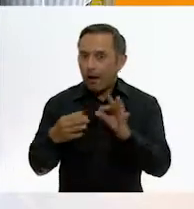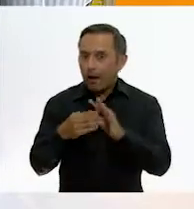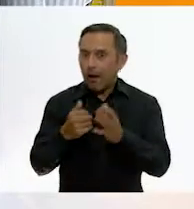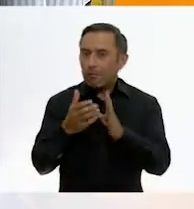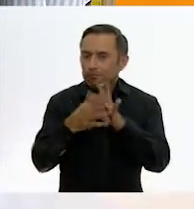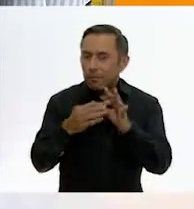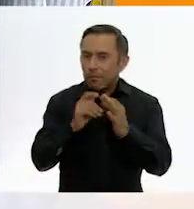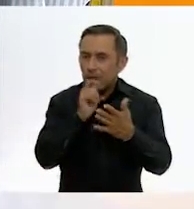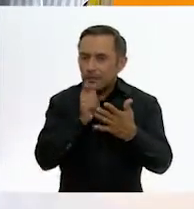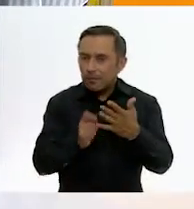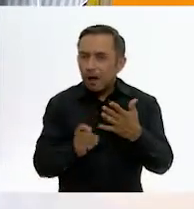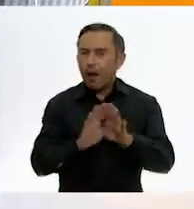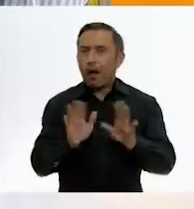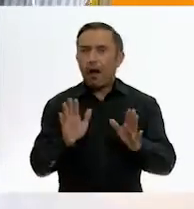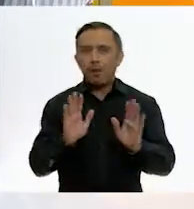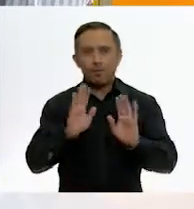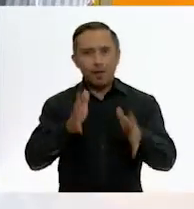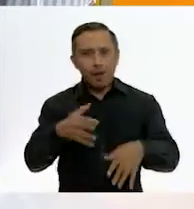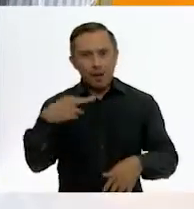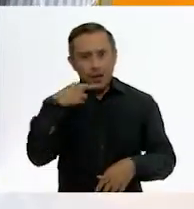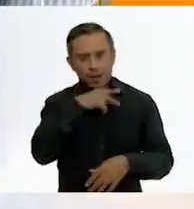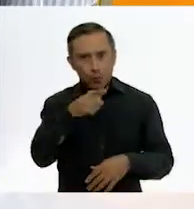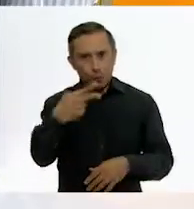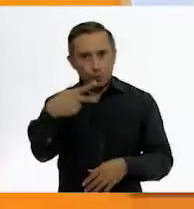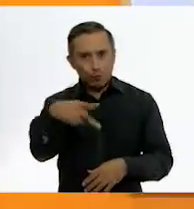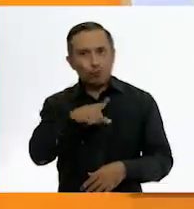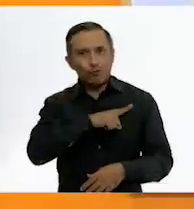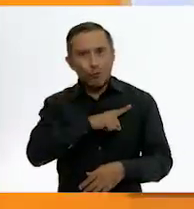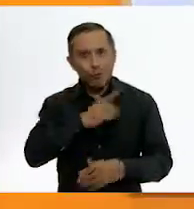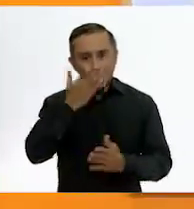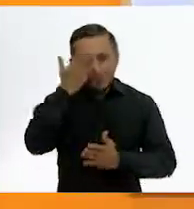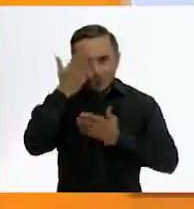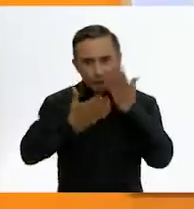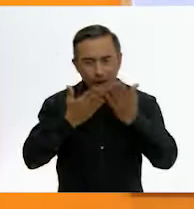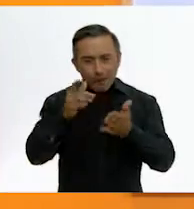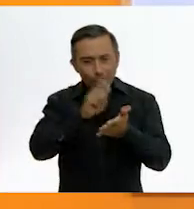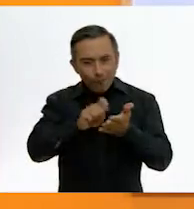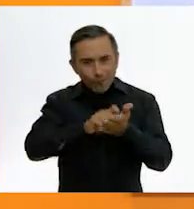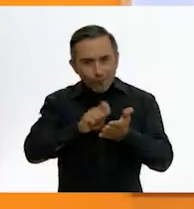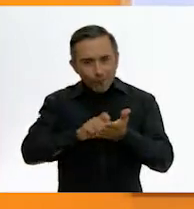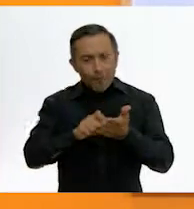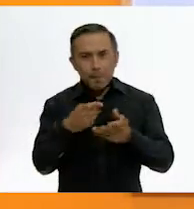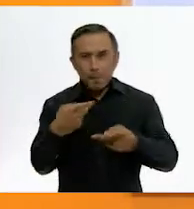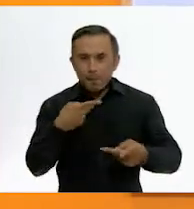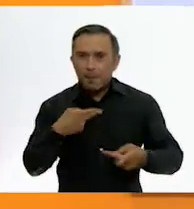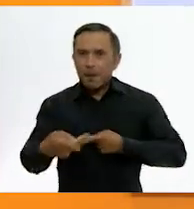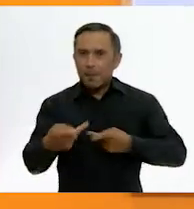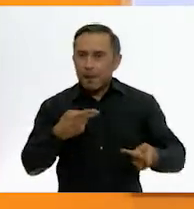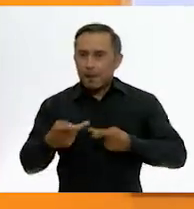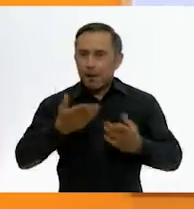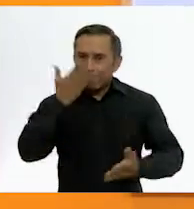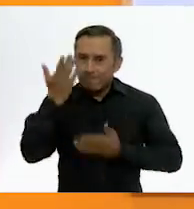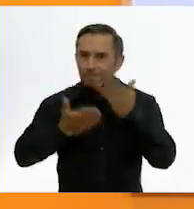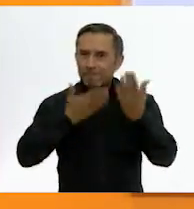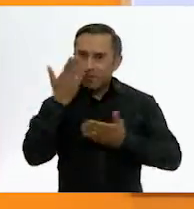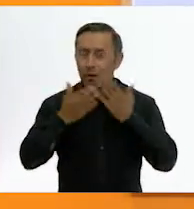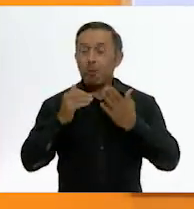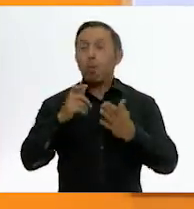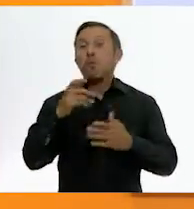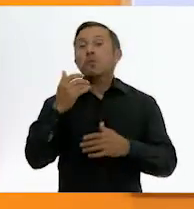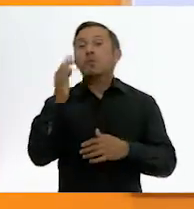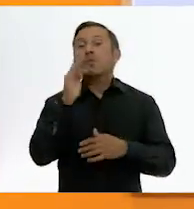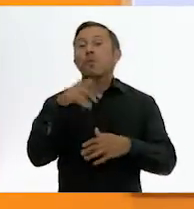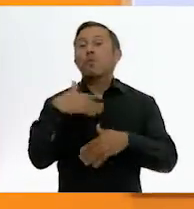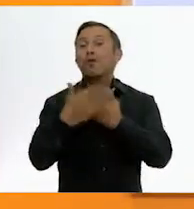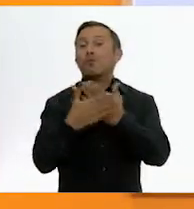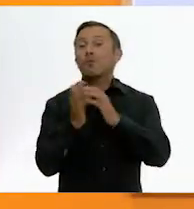ustedes empezar a elaborar sus propias guías de estudio y empezar a practicar de una vez en su casa cómo podría hacer su examen de admisión a la